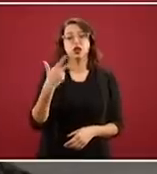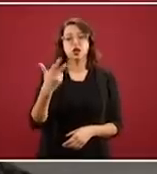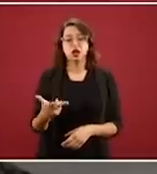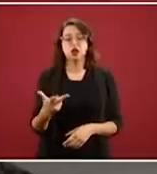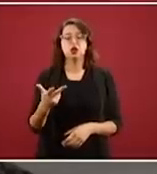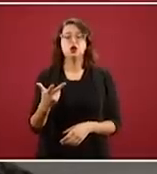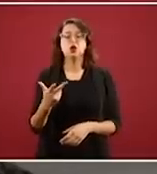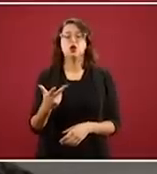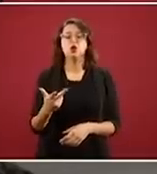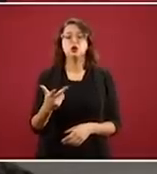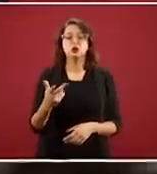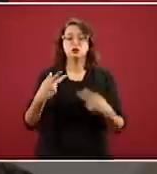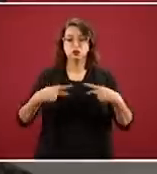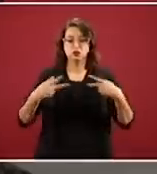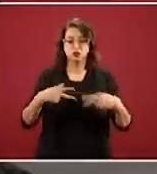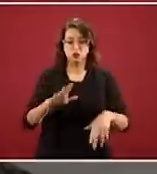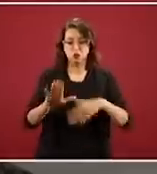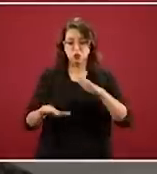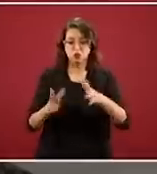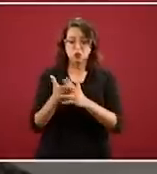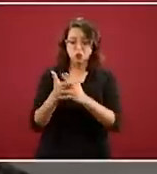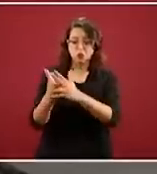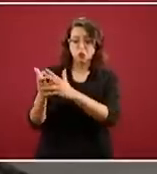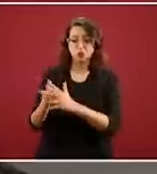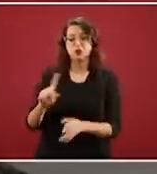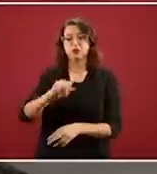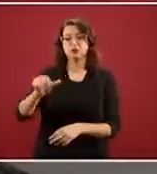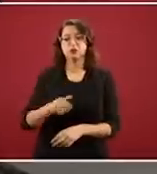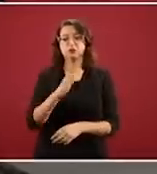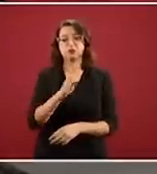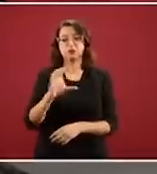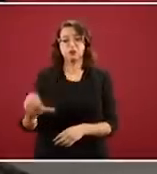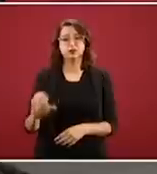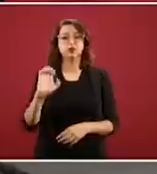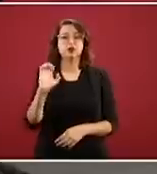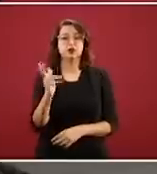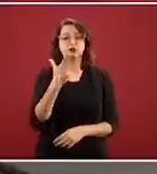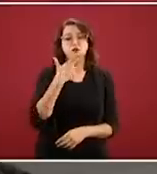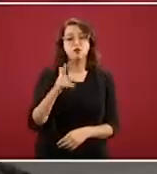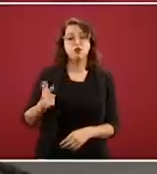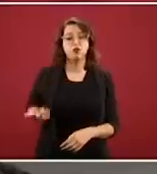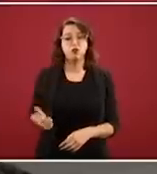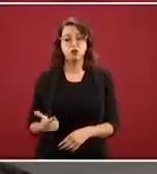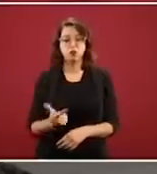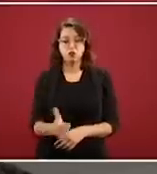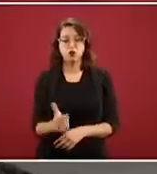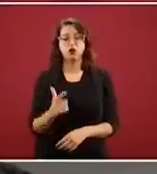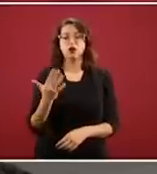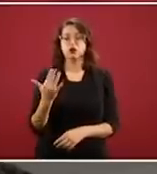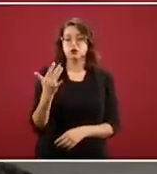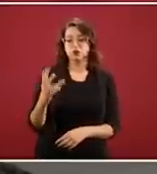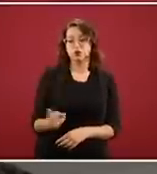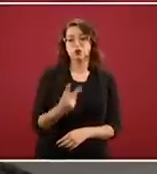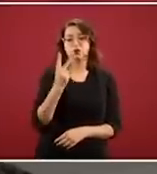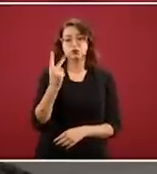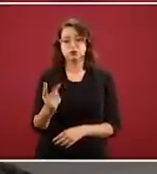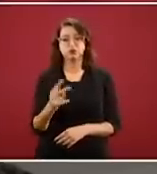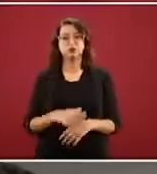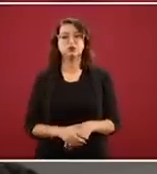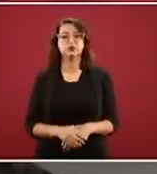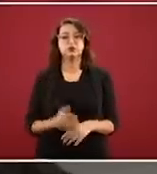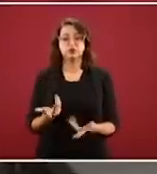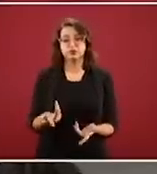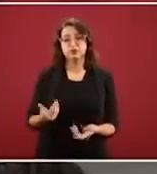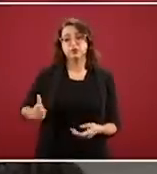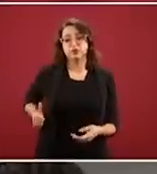por cada 100,000 habitantes. Le sigue Baja California, Chihuahua, Guanajuato, con 52, es un estado pequeño,